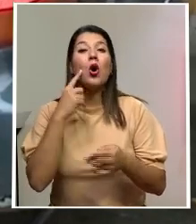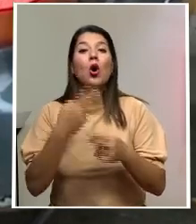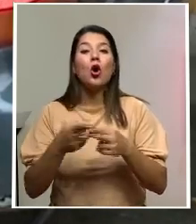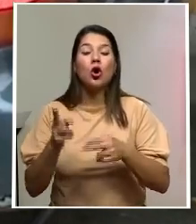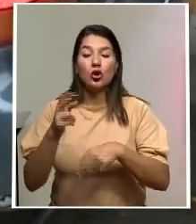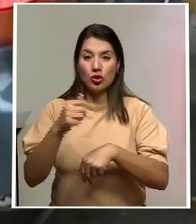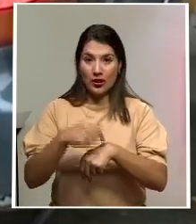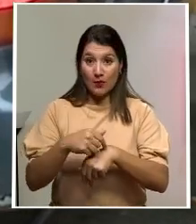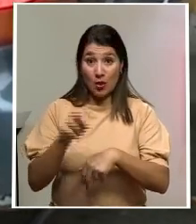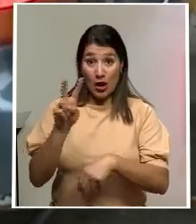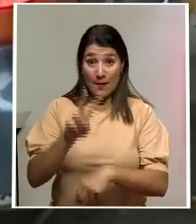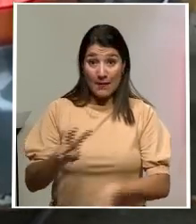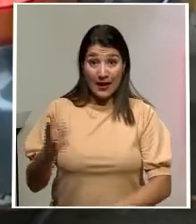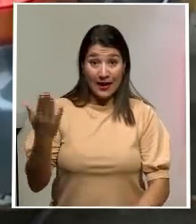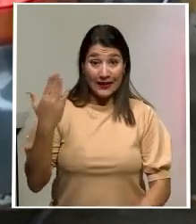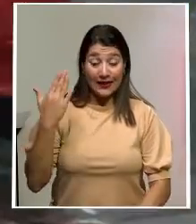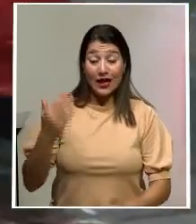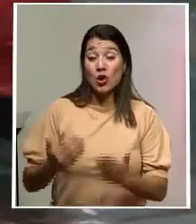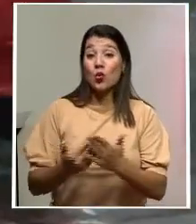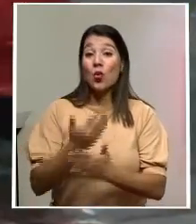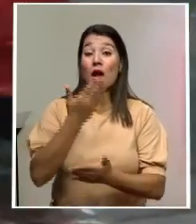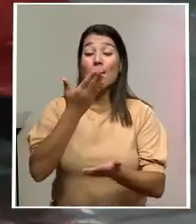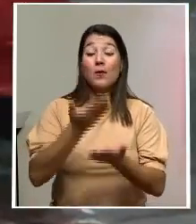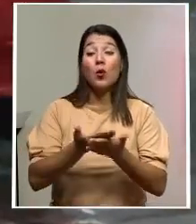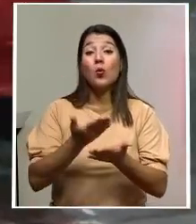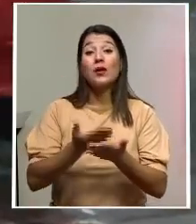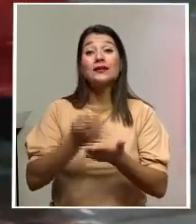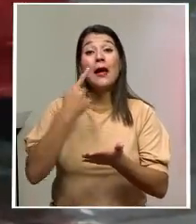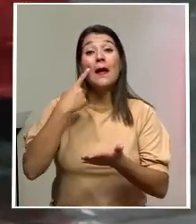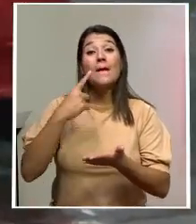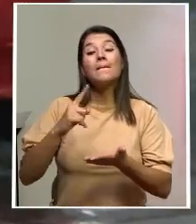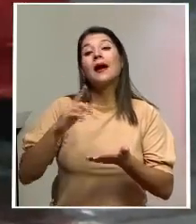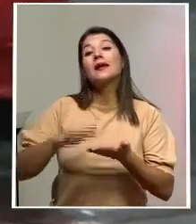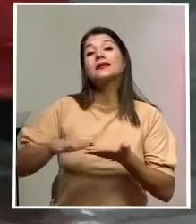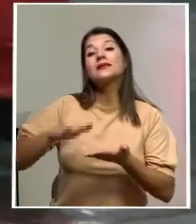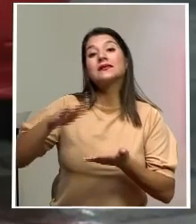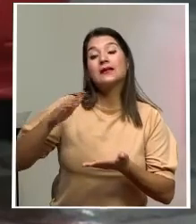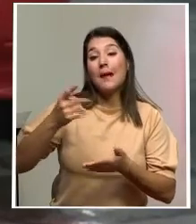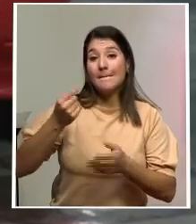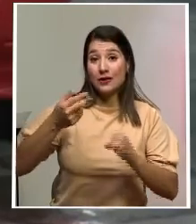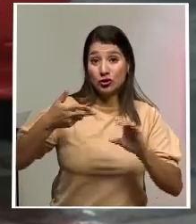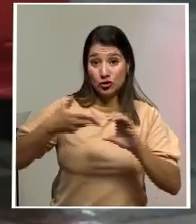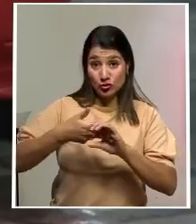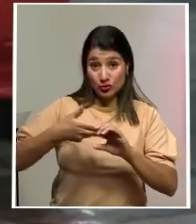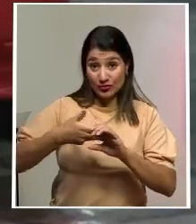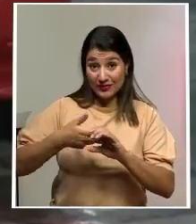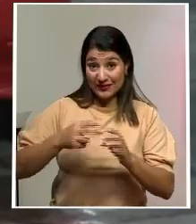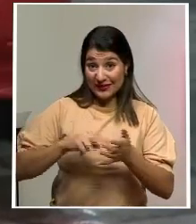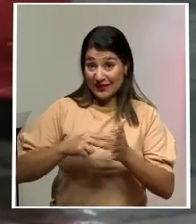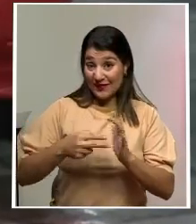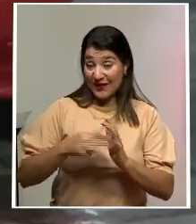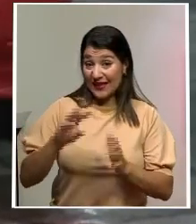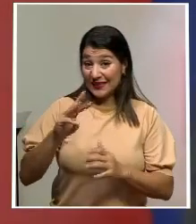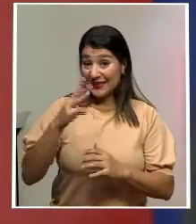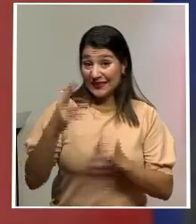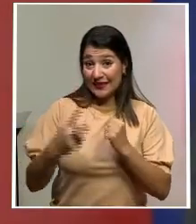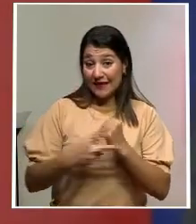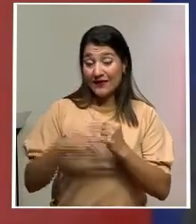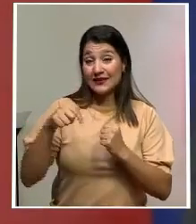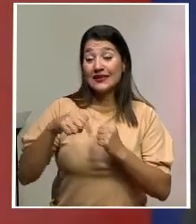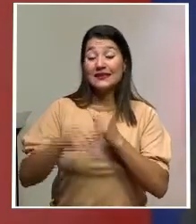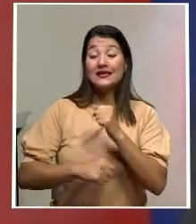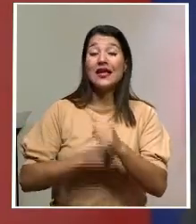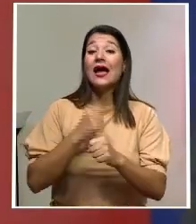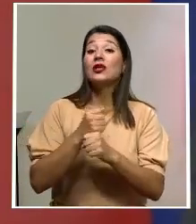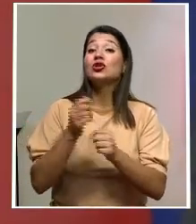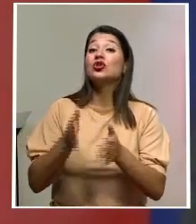se presentó una nueva propuesta para el incremento en el precio de los hidrocarburos, siendo el 6º en lo que va del año. La petición de